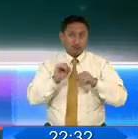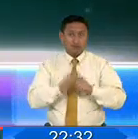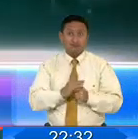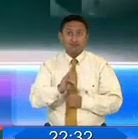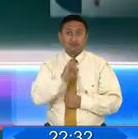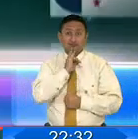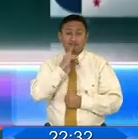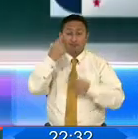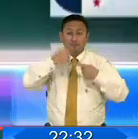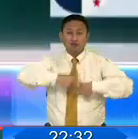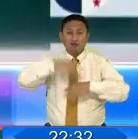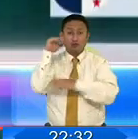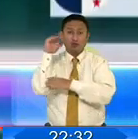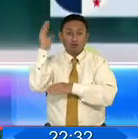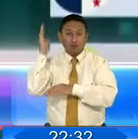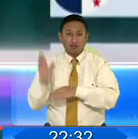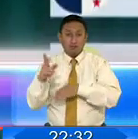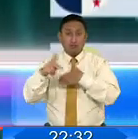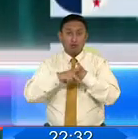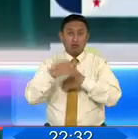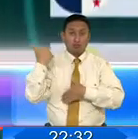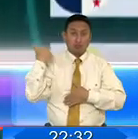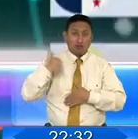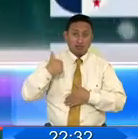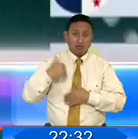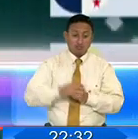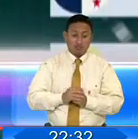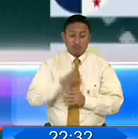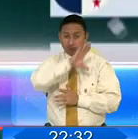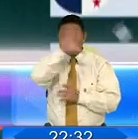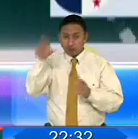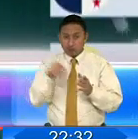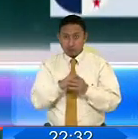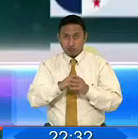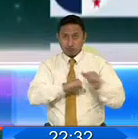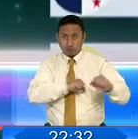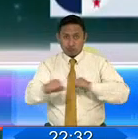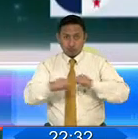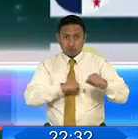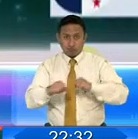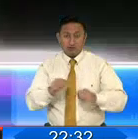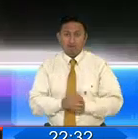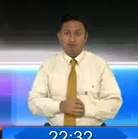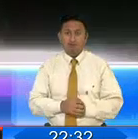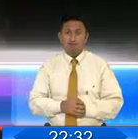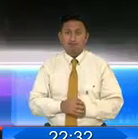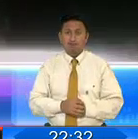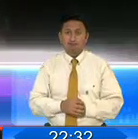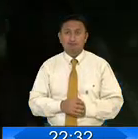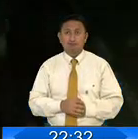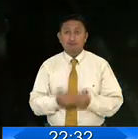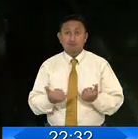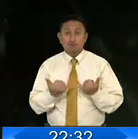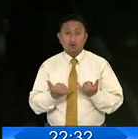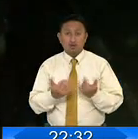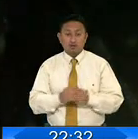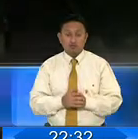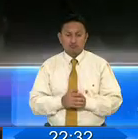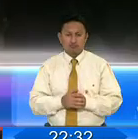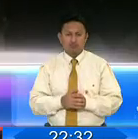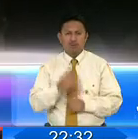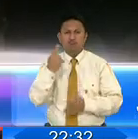Unidos, Panamá, Ecuador, Brasil, Paraguay y Argentina fueron parte del operativo Luz de Infancia 8. Este operativo tiene como